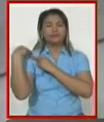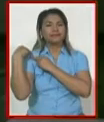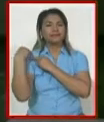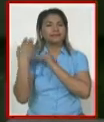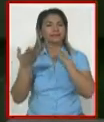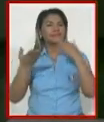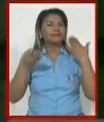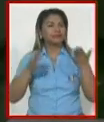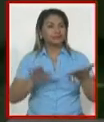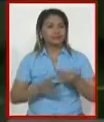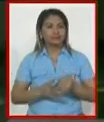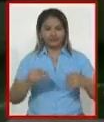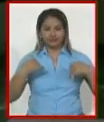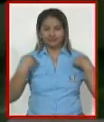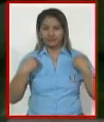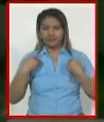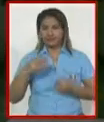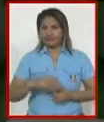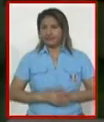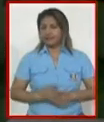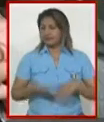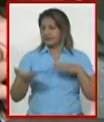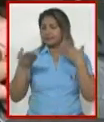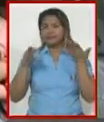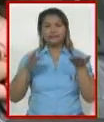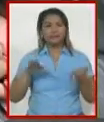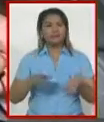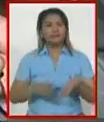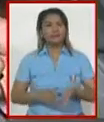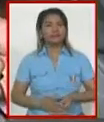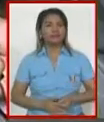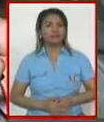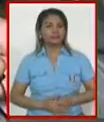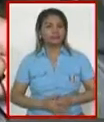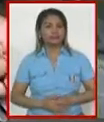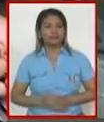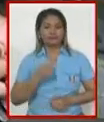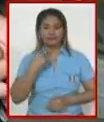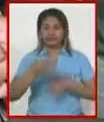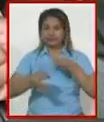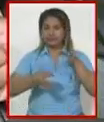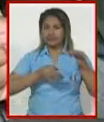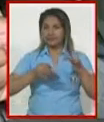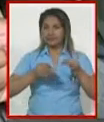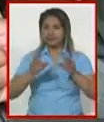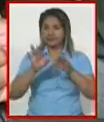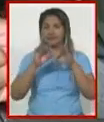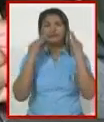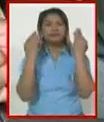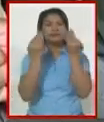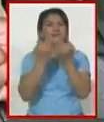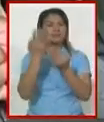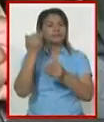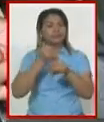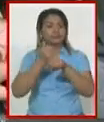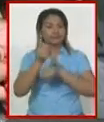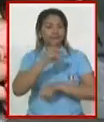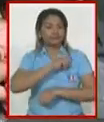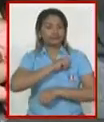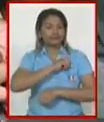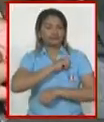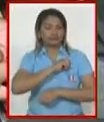responsable de la muerte de este joven matiño que pierde la vida de acuerdo a la información de la familia, por efectivo de la